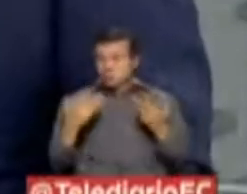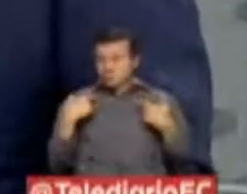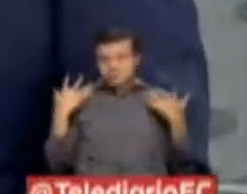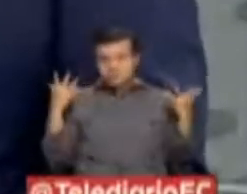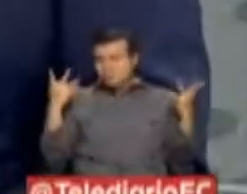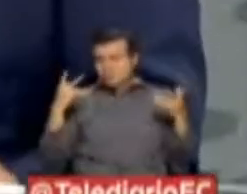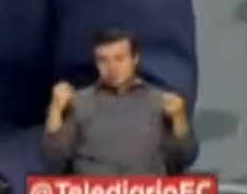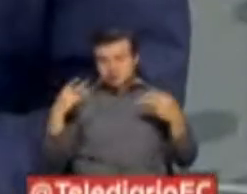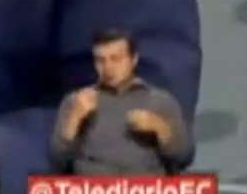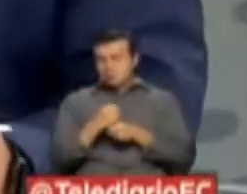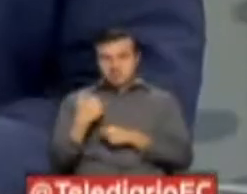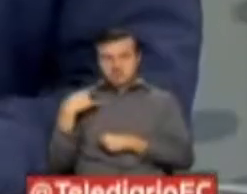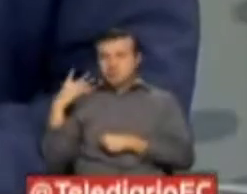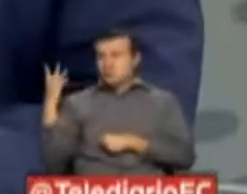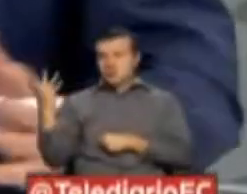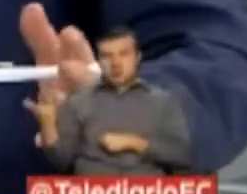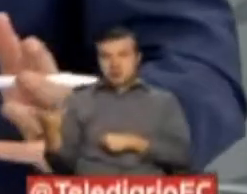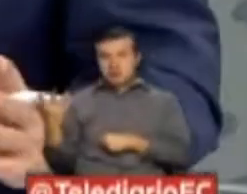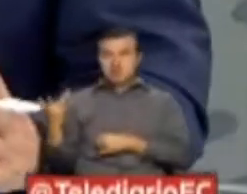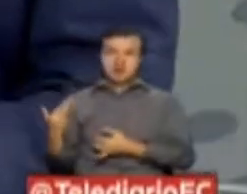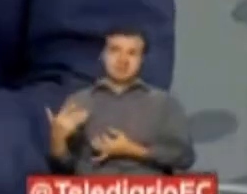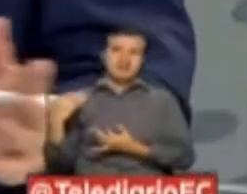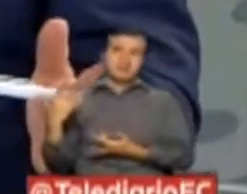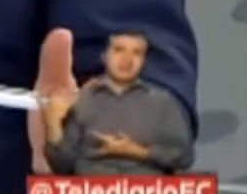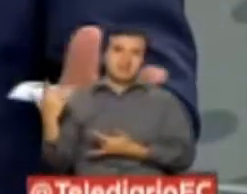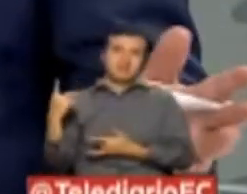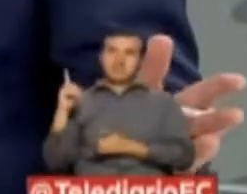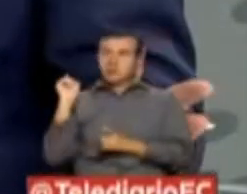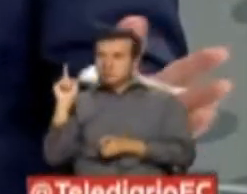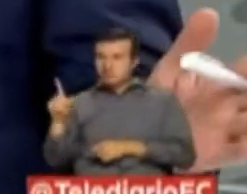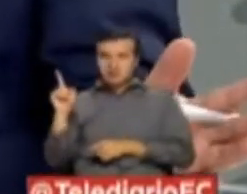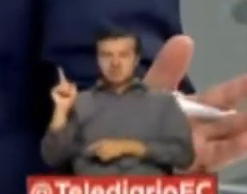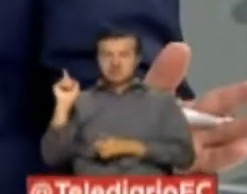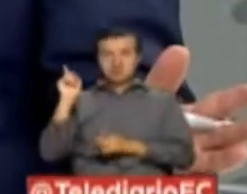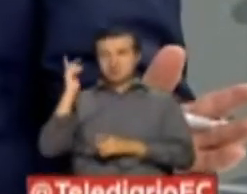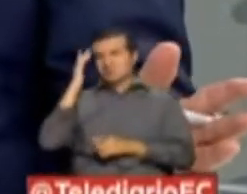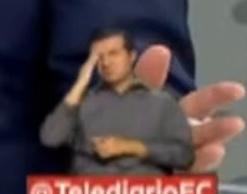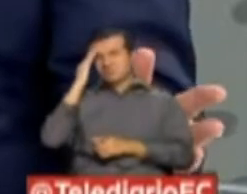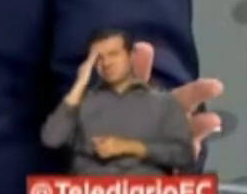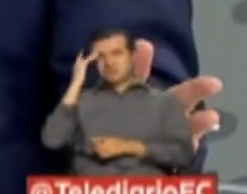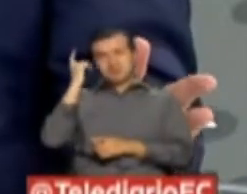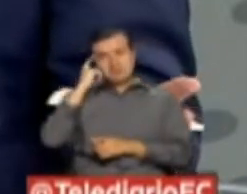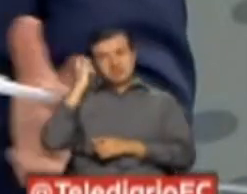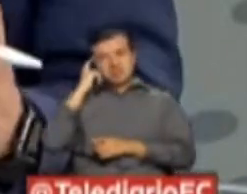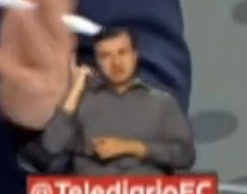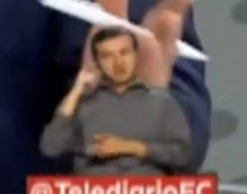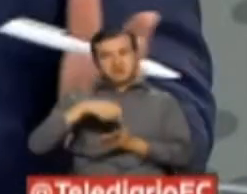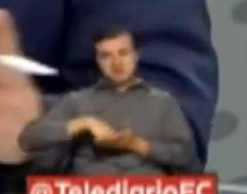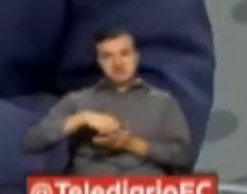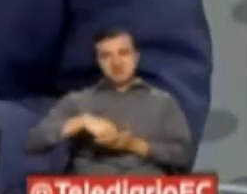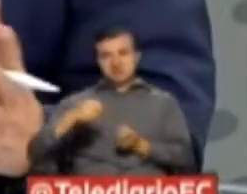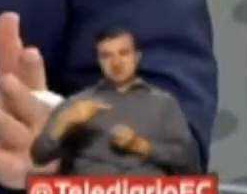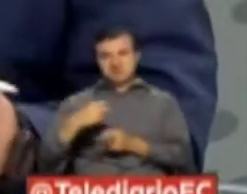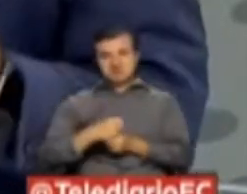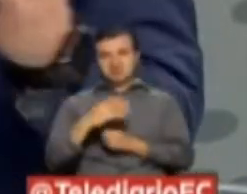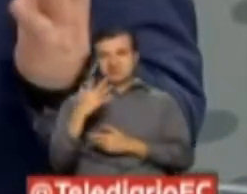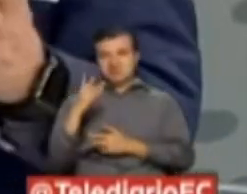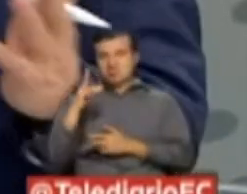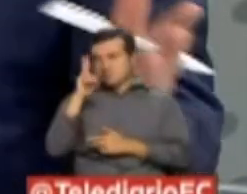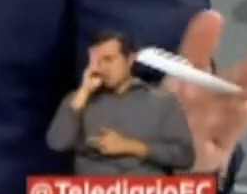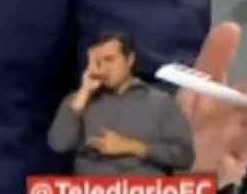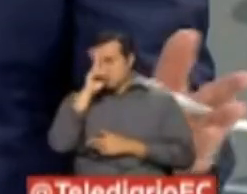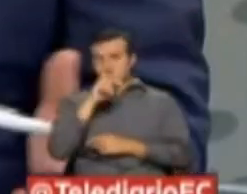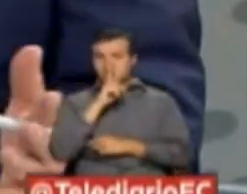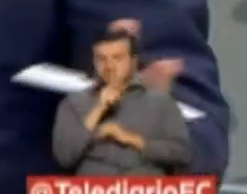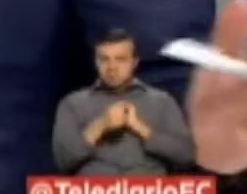contrataron pues no hay no hay que esperar no hay que preguntar siquiera me da la impresión o si entraron entre gallos y media noche a